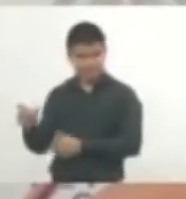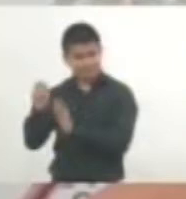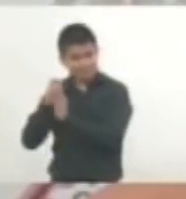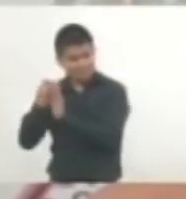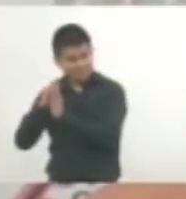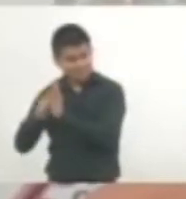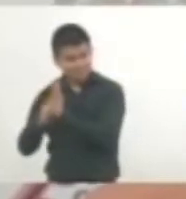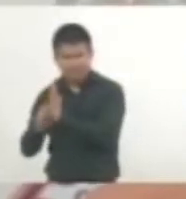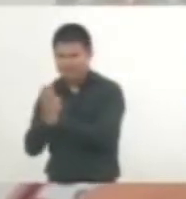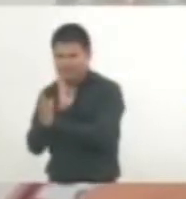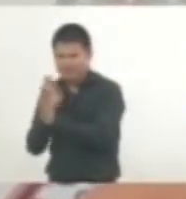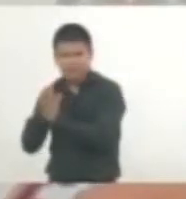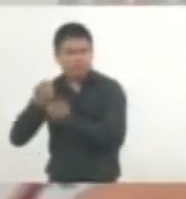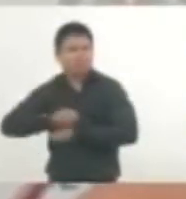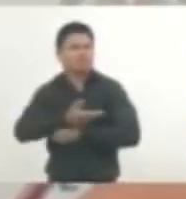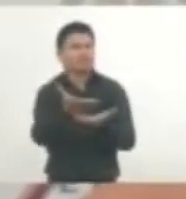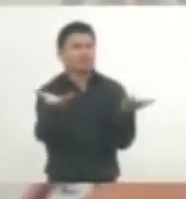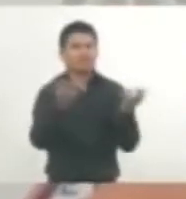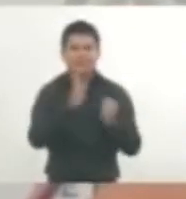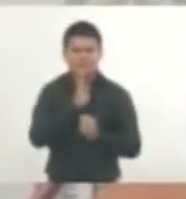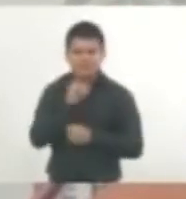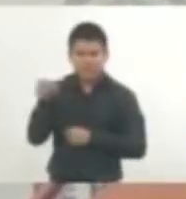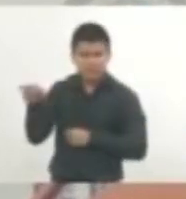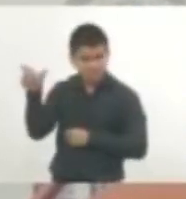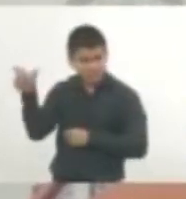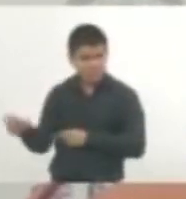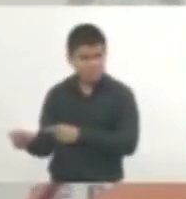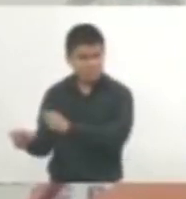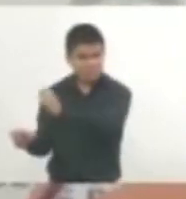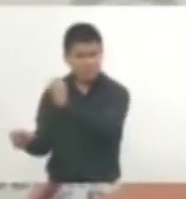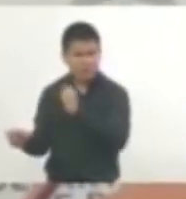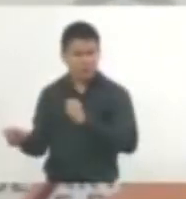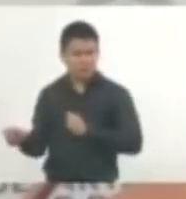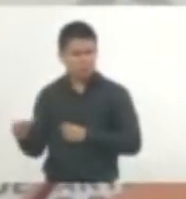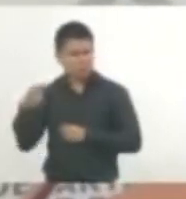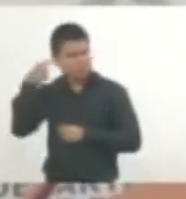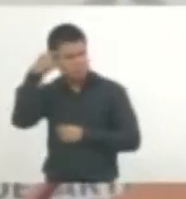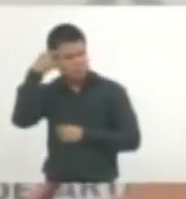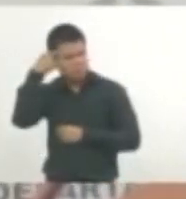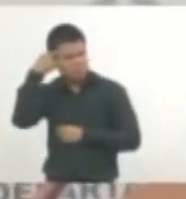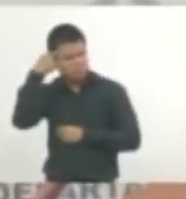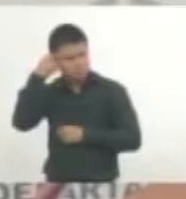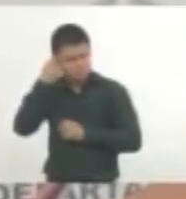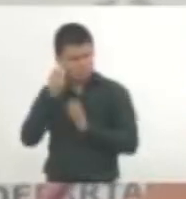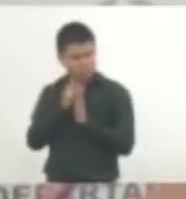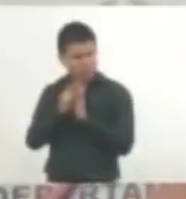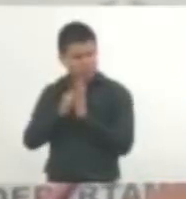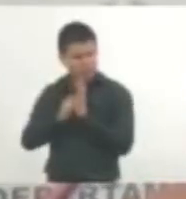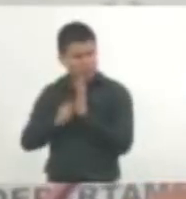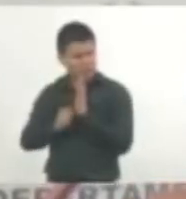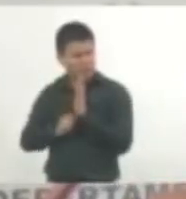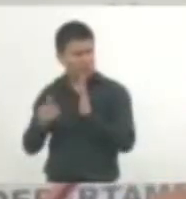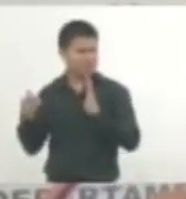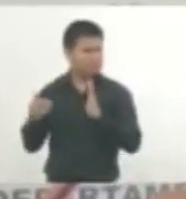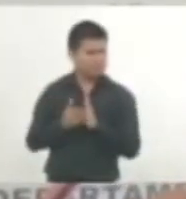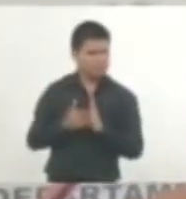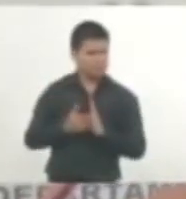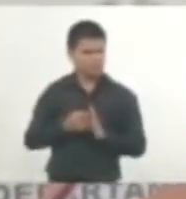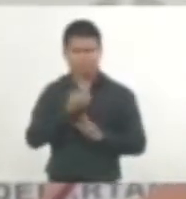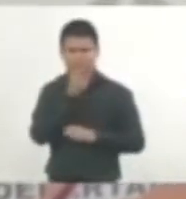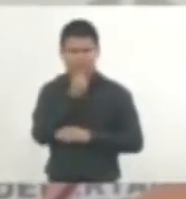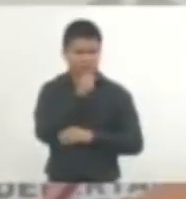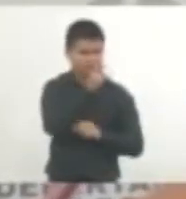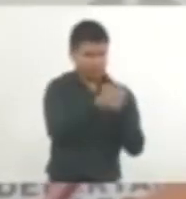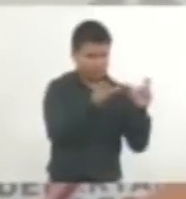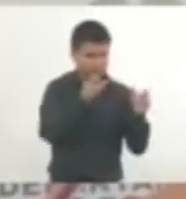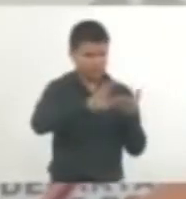y difunde este panfleto no tiene ninguna capacidad de realizar alguna acción criminal contra las